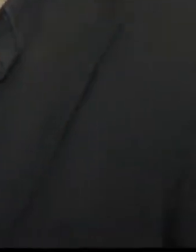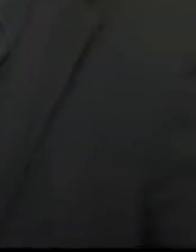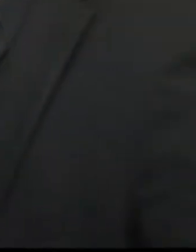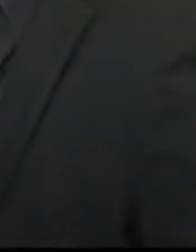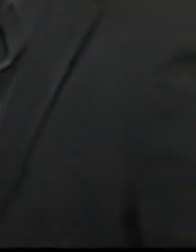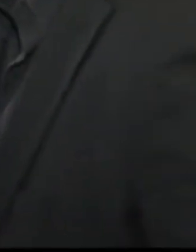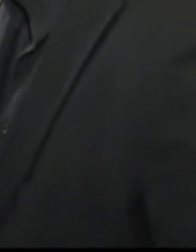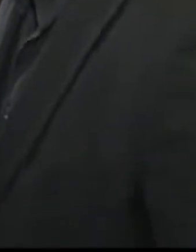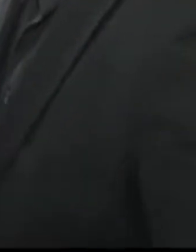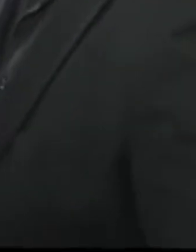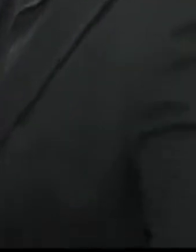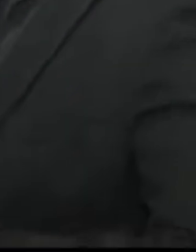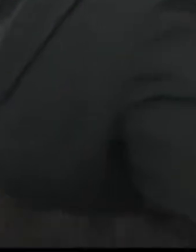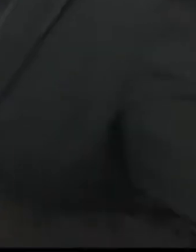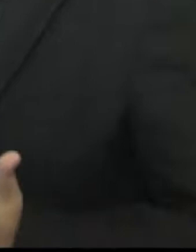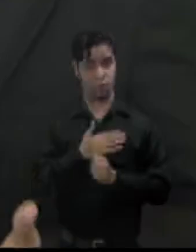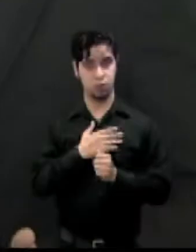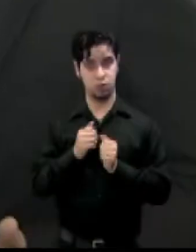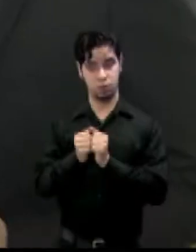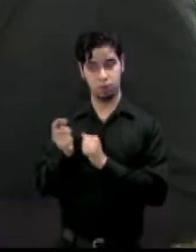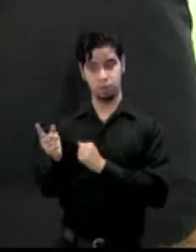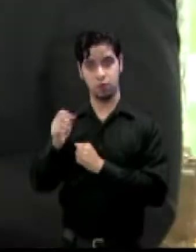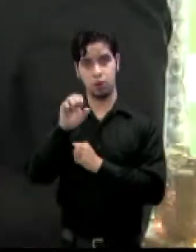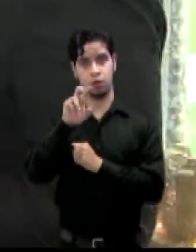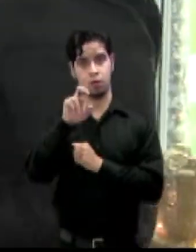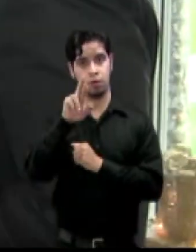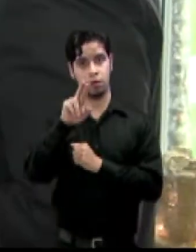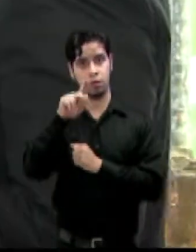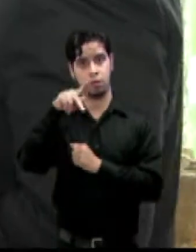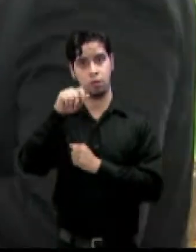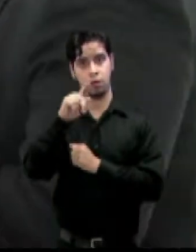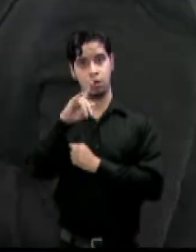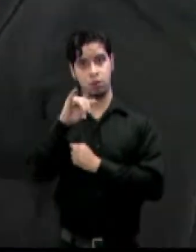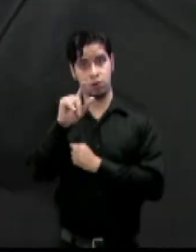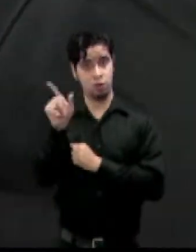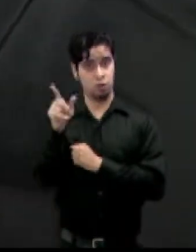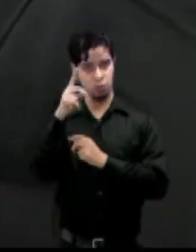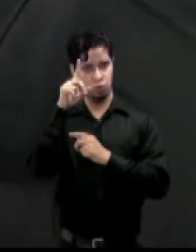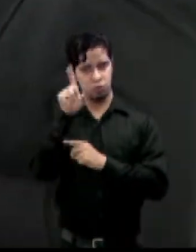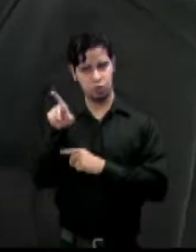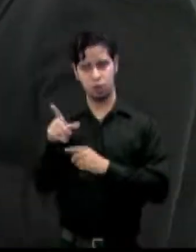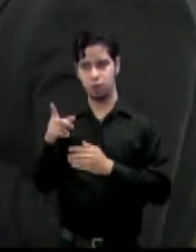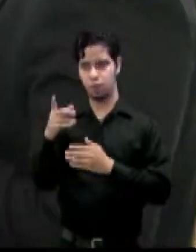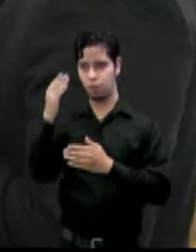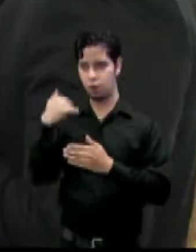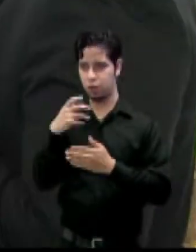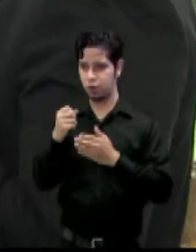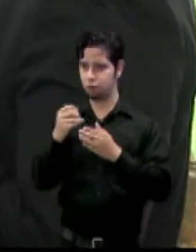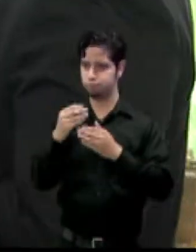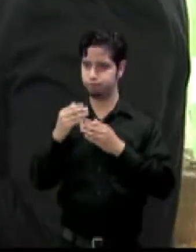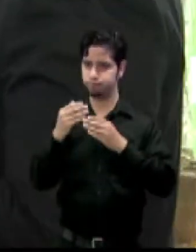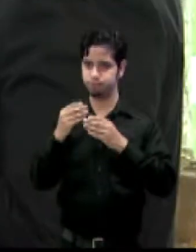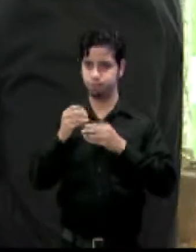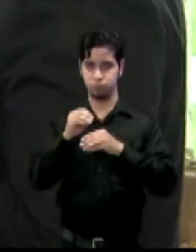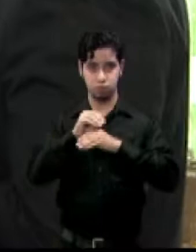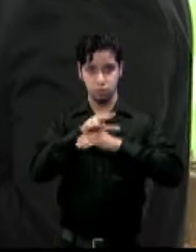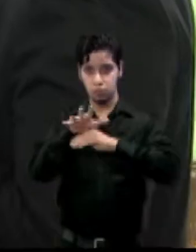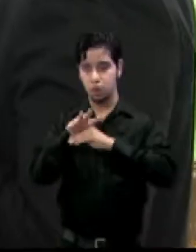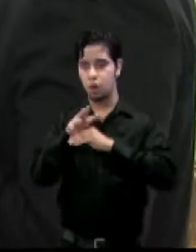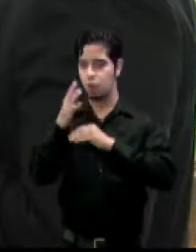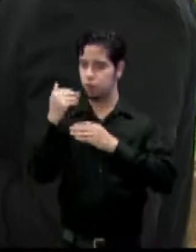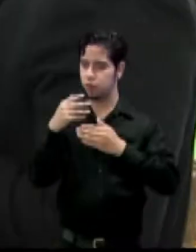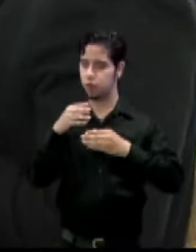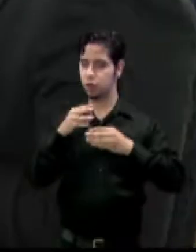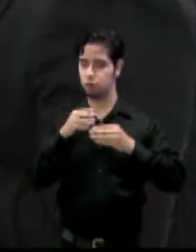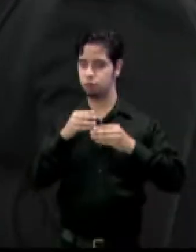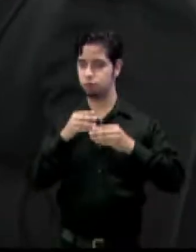dirige esta comisión, el señor Eber Padilla, a quien le vamos a preguntar inmediatamente este lanzamiento, a qué responde y cómo es que se mueve todo esto y